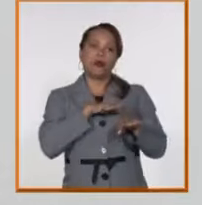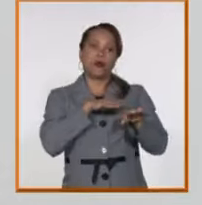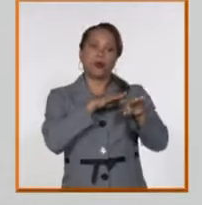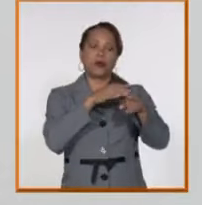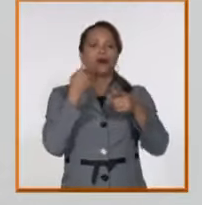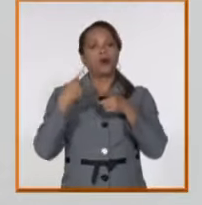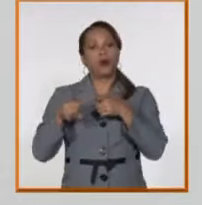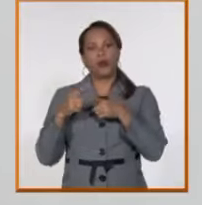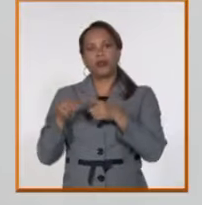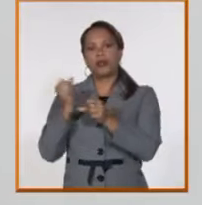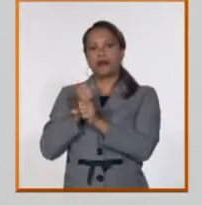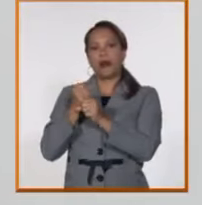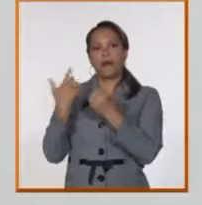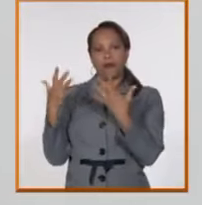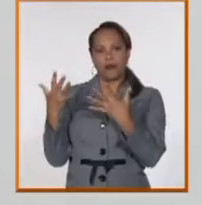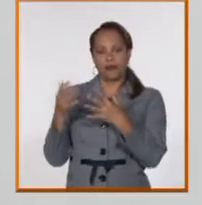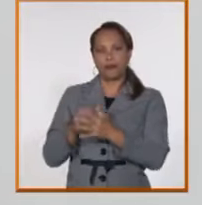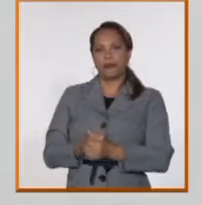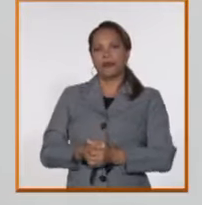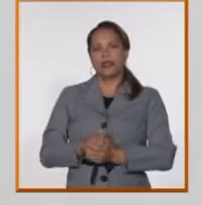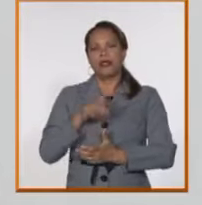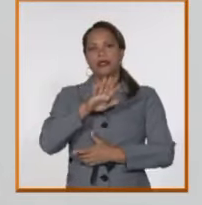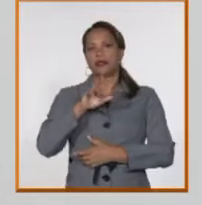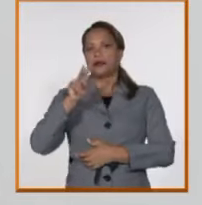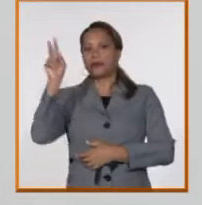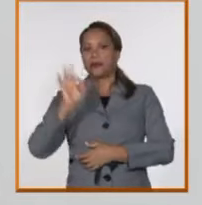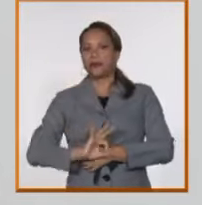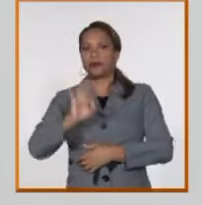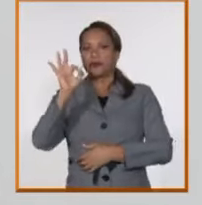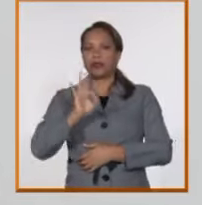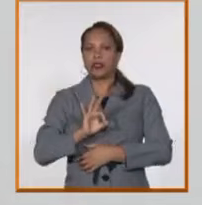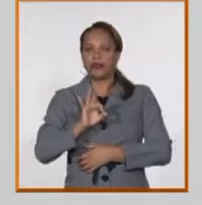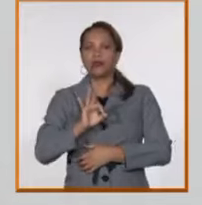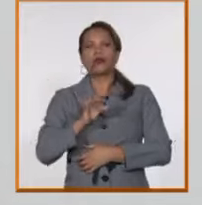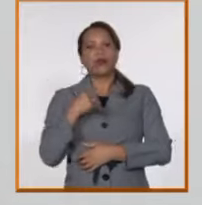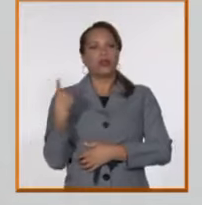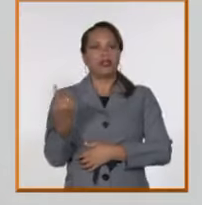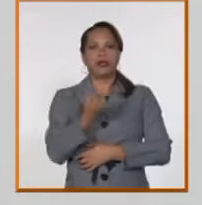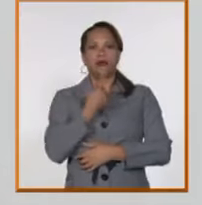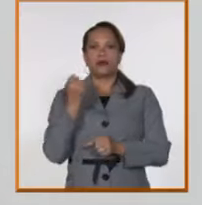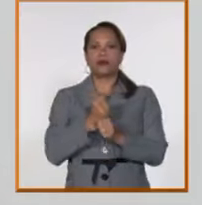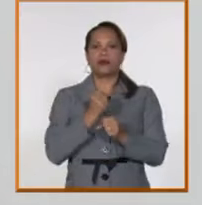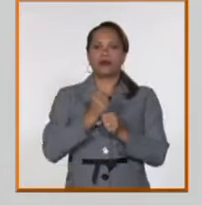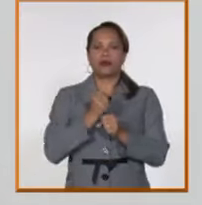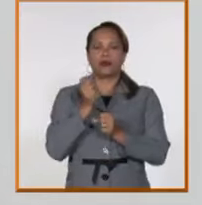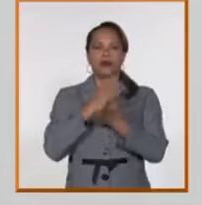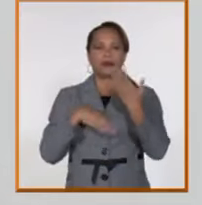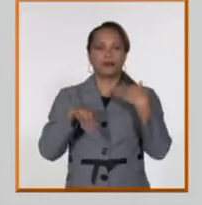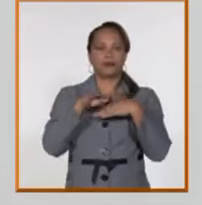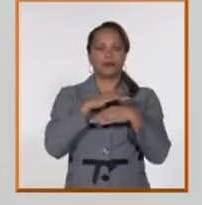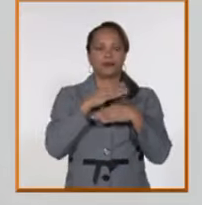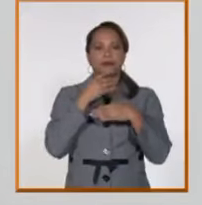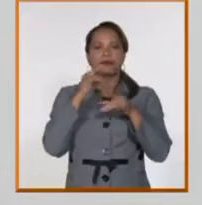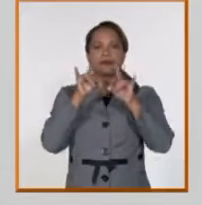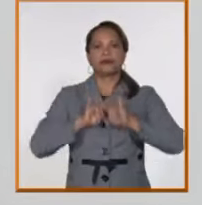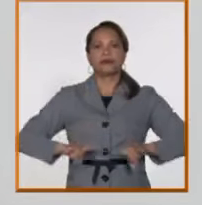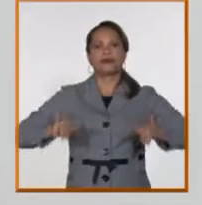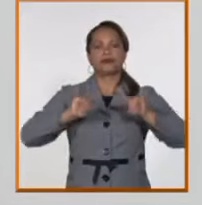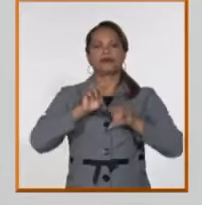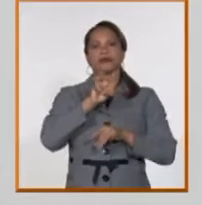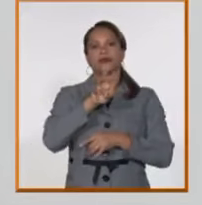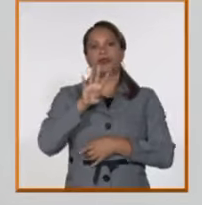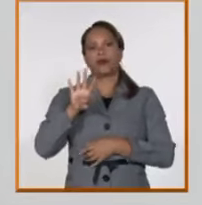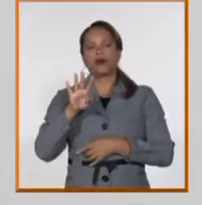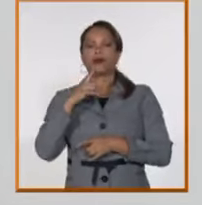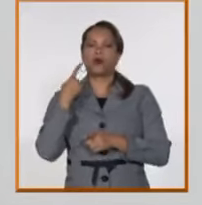manufactura el 52 por de nuestros trabajadores son de nivel eh medio Superior y el 34 por de nivel